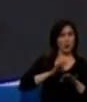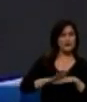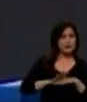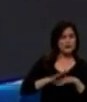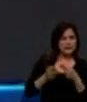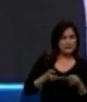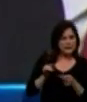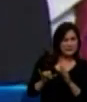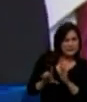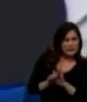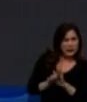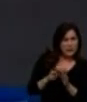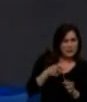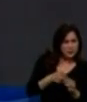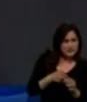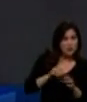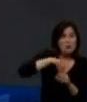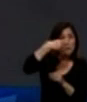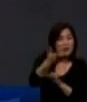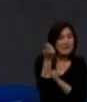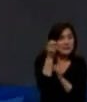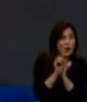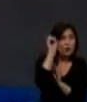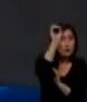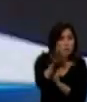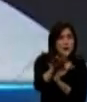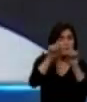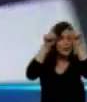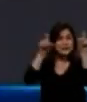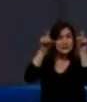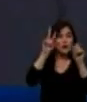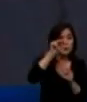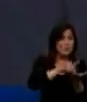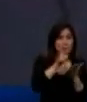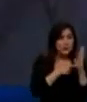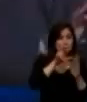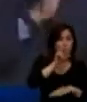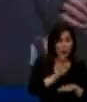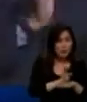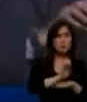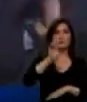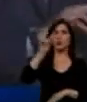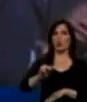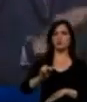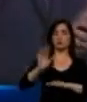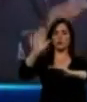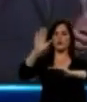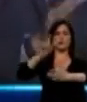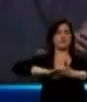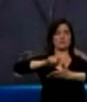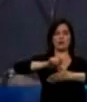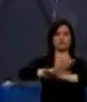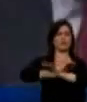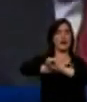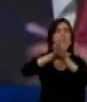y ningún tipo de participación en paraísos fiscales. Esto con respecto al tema de la lucha en contra de la corrupción, y uno de los primeros decretos fue